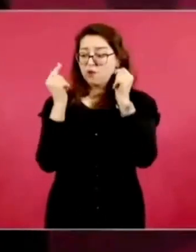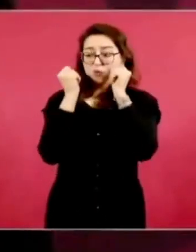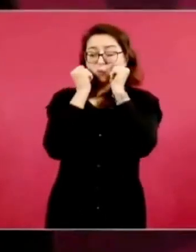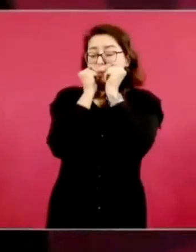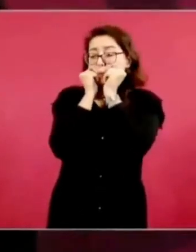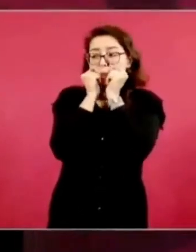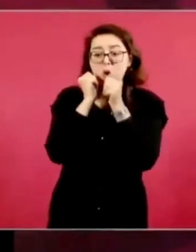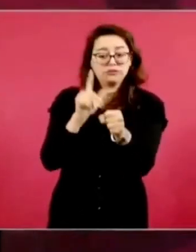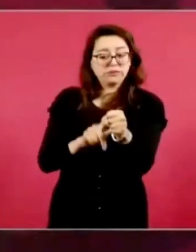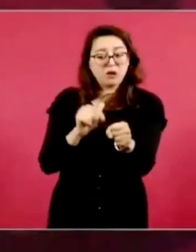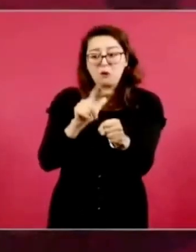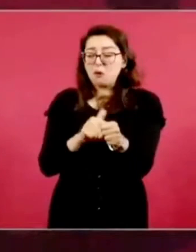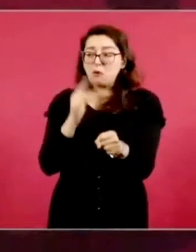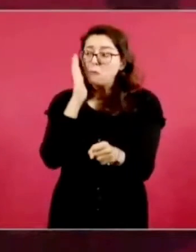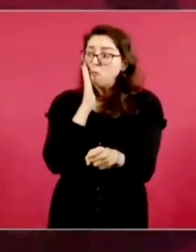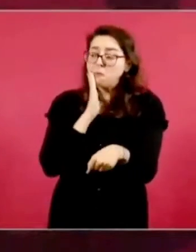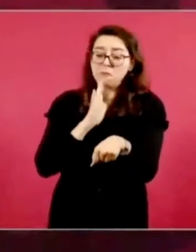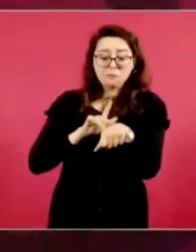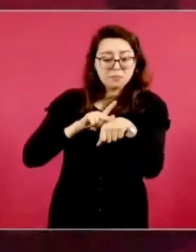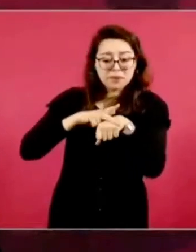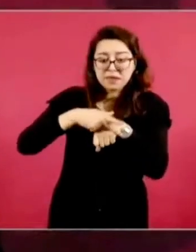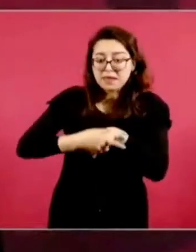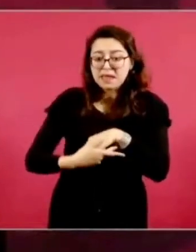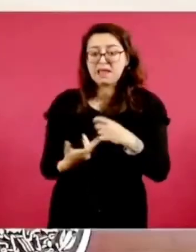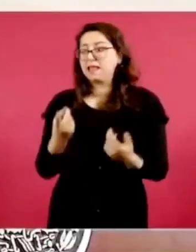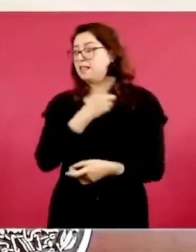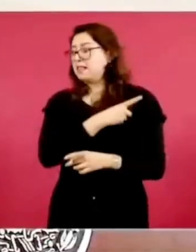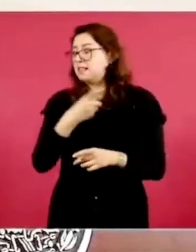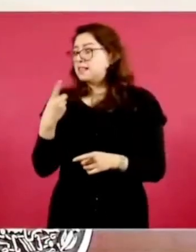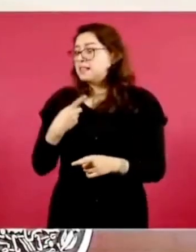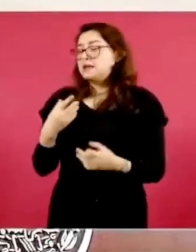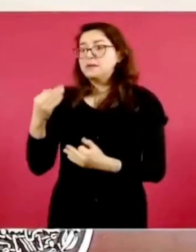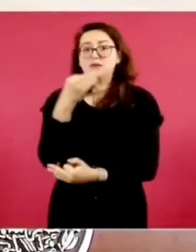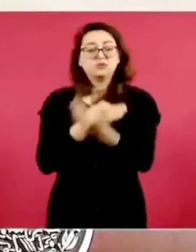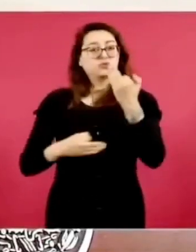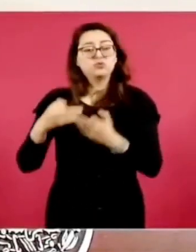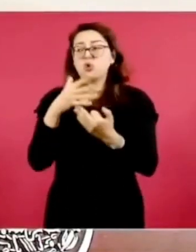fraterna, en una sociedad mejor,